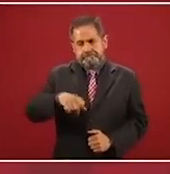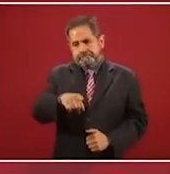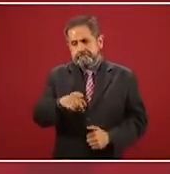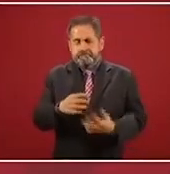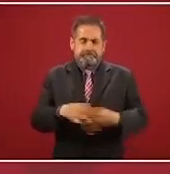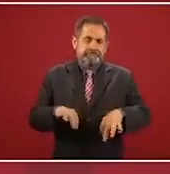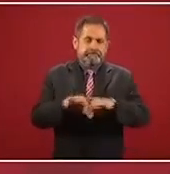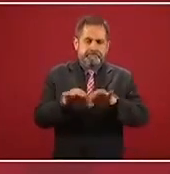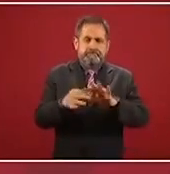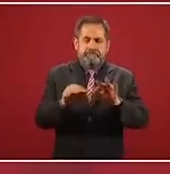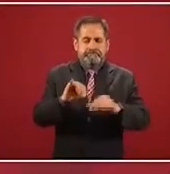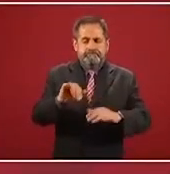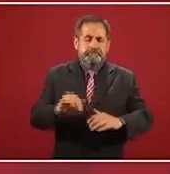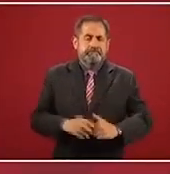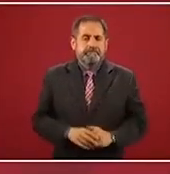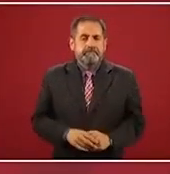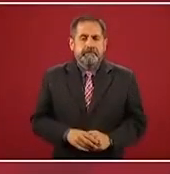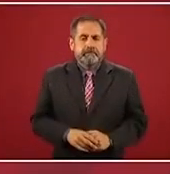Tenemos